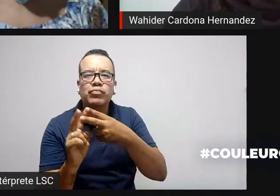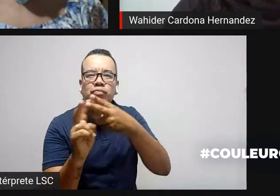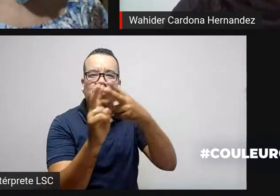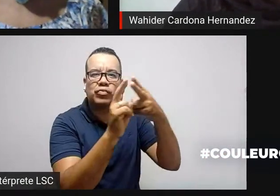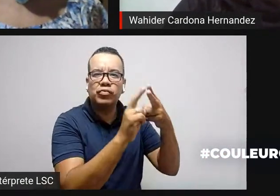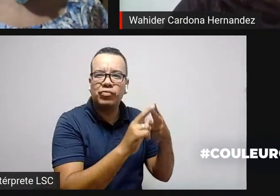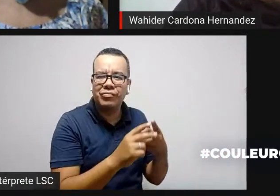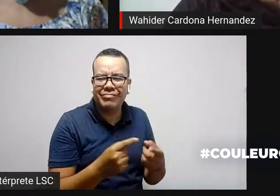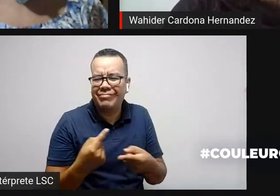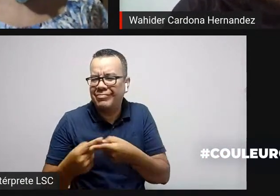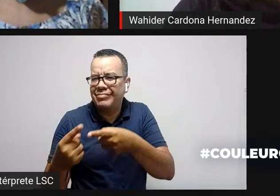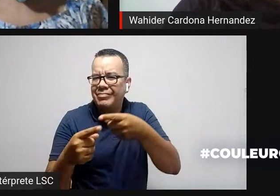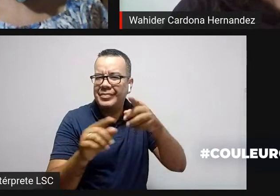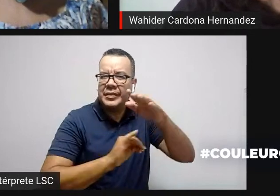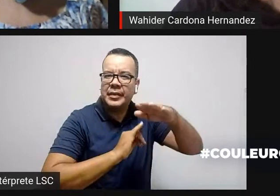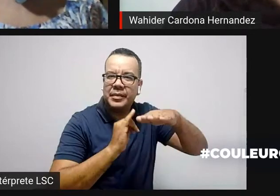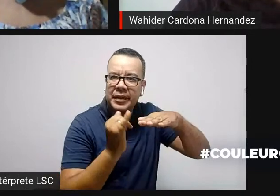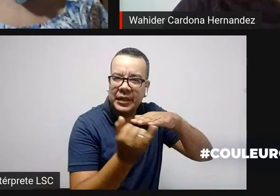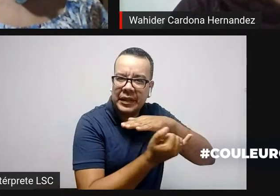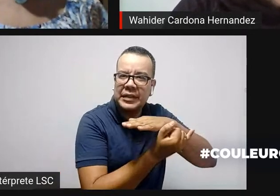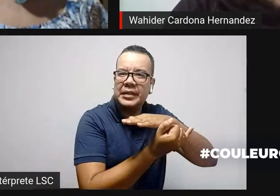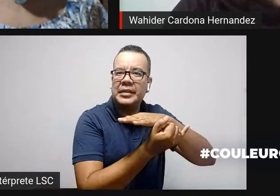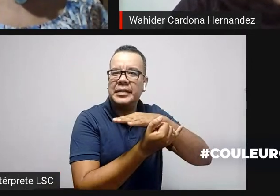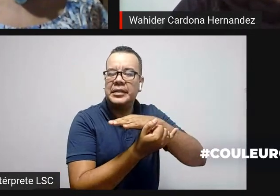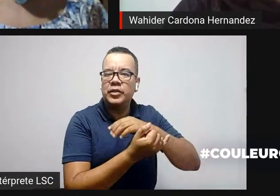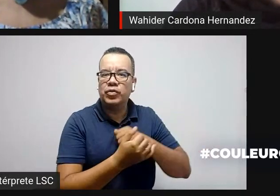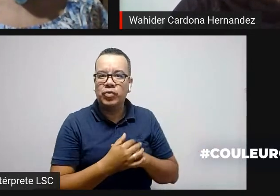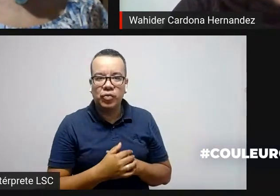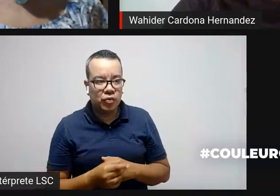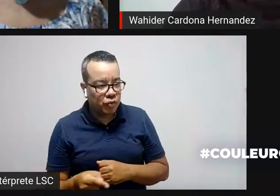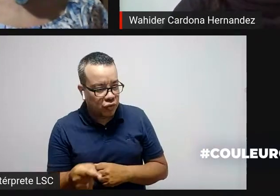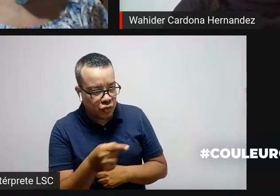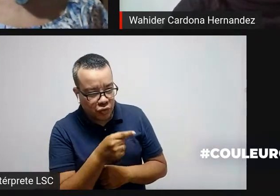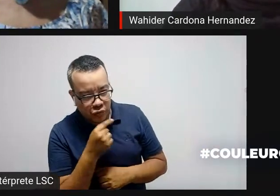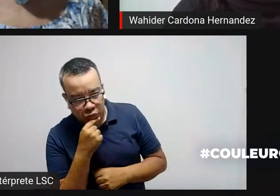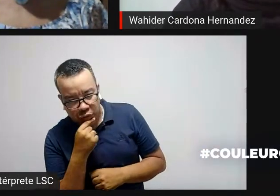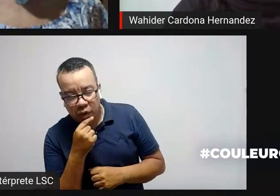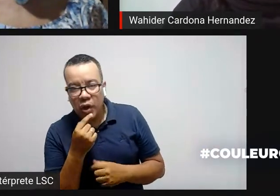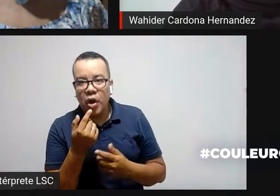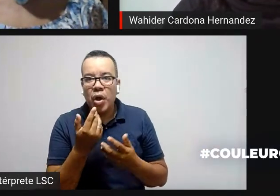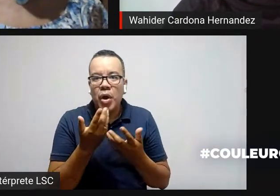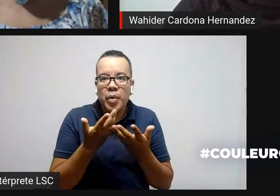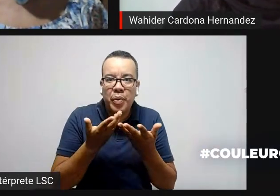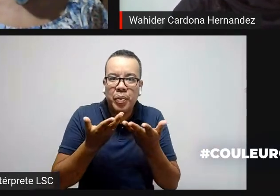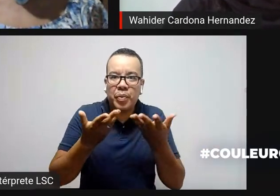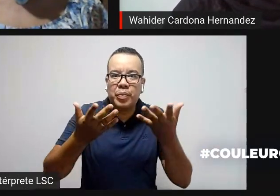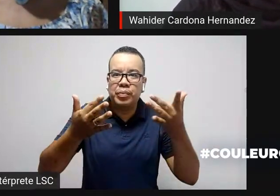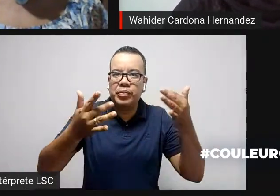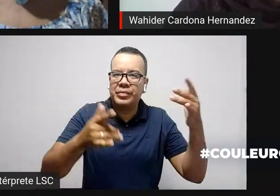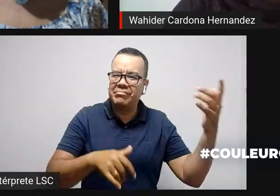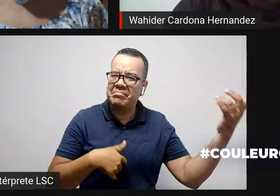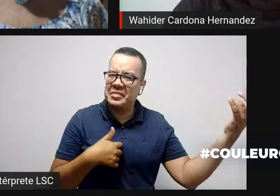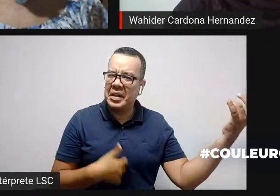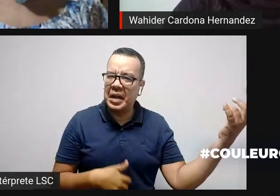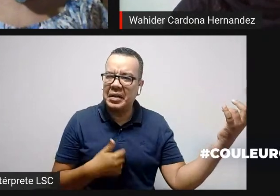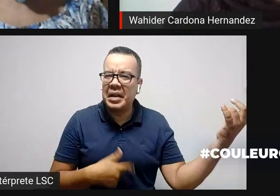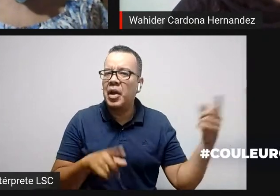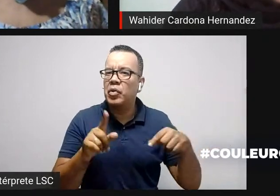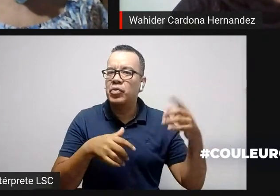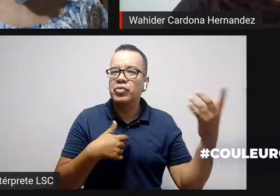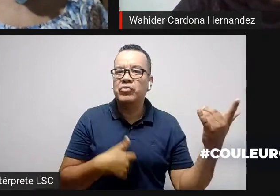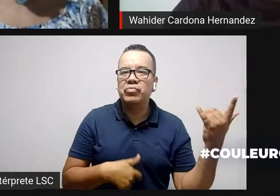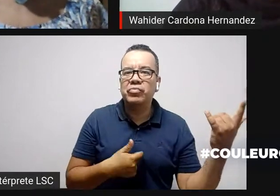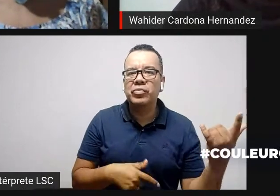playa, dedos ágiles arrebatando al viento acordes de guitarra, suspiros